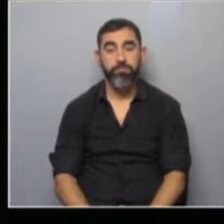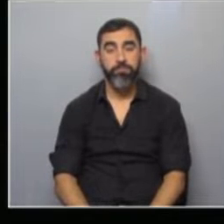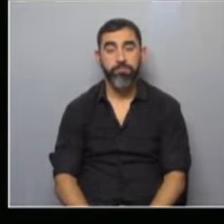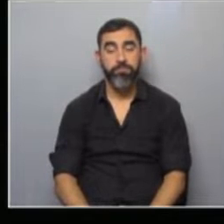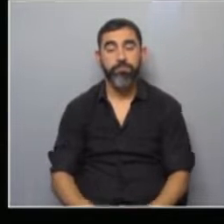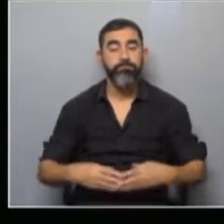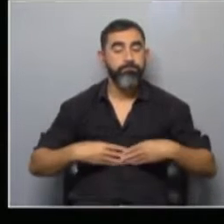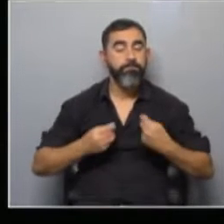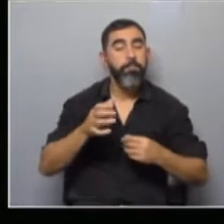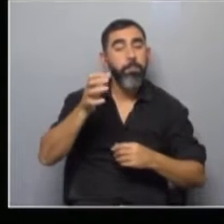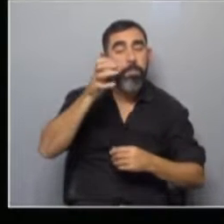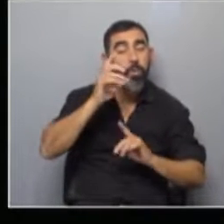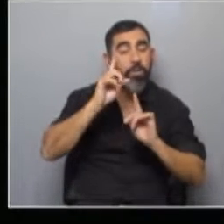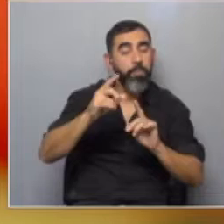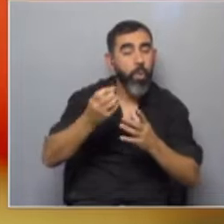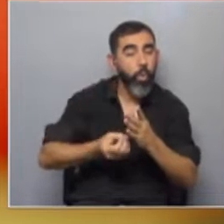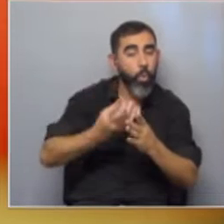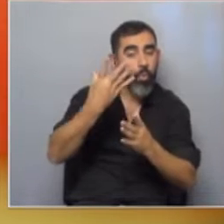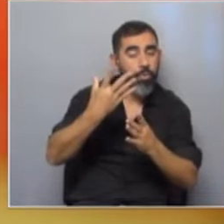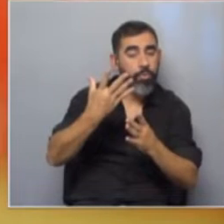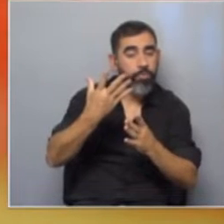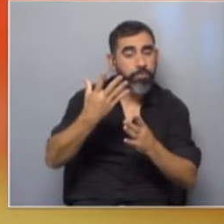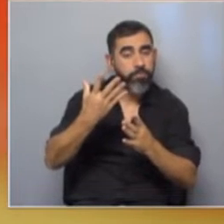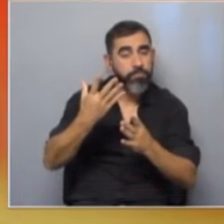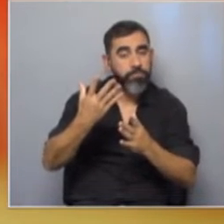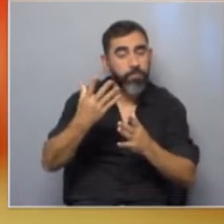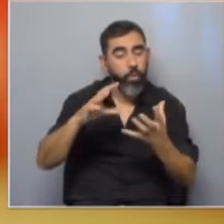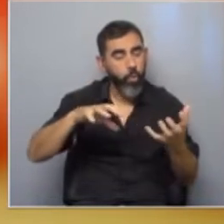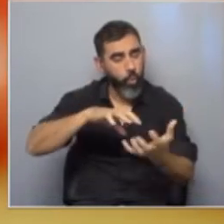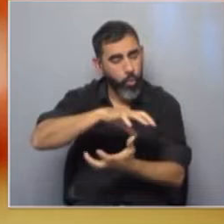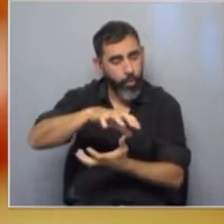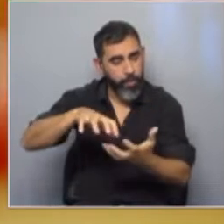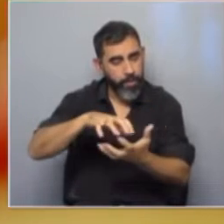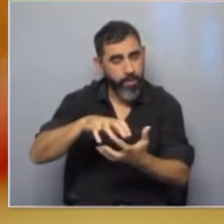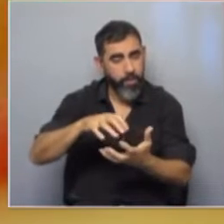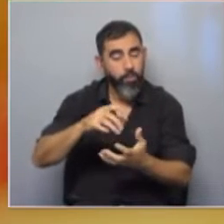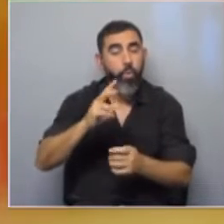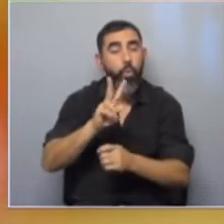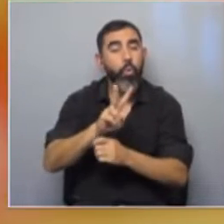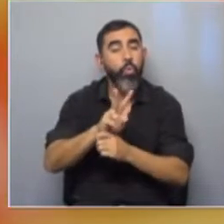La percepción de riesgo también es un concepto que es como bastante complejo.